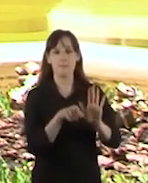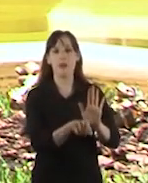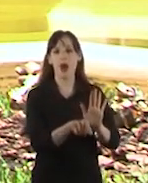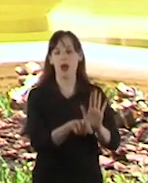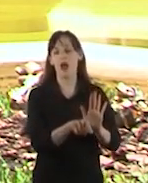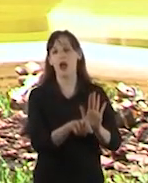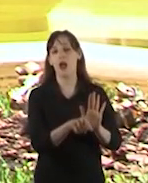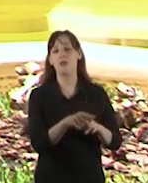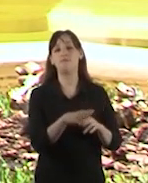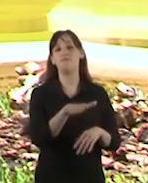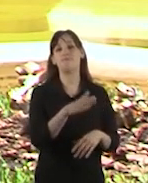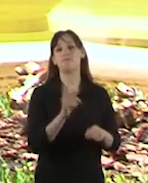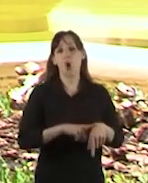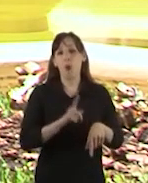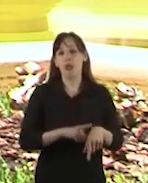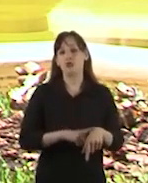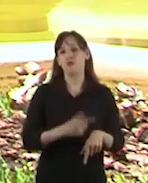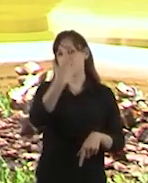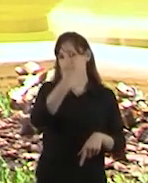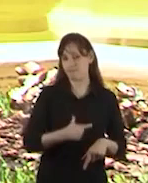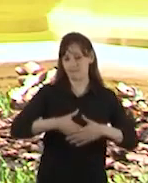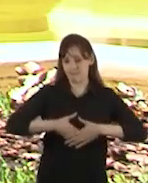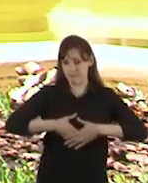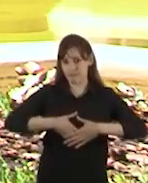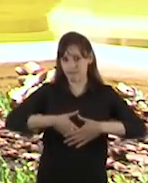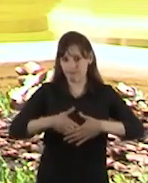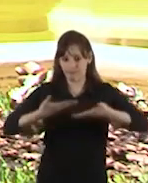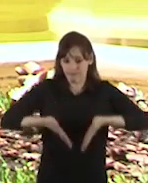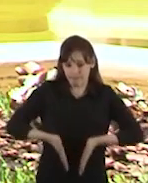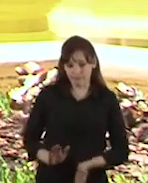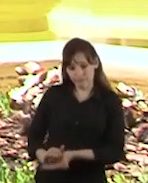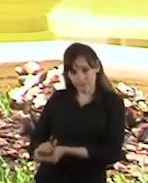salud durante el embarazo y durante la primera infancia.